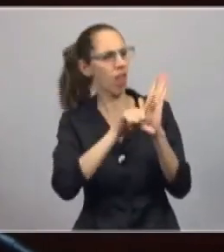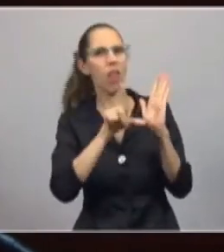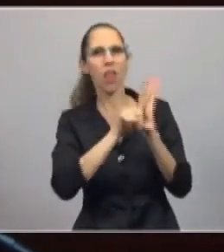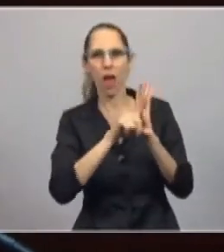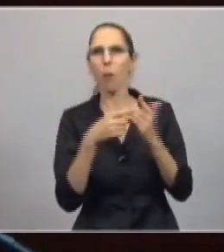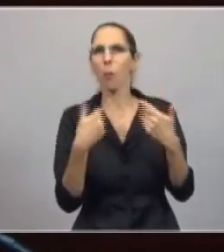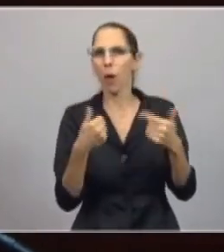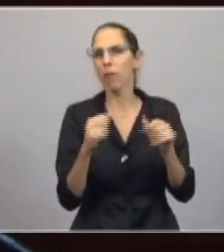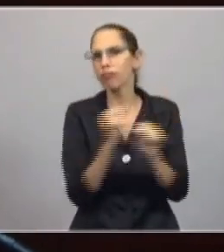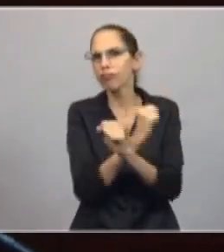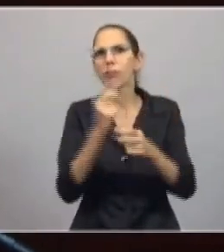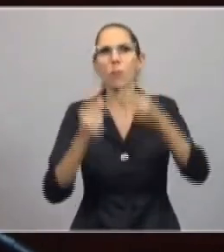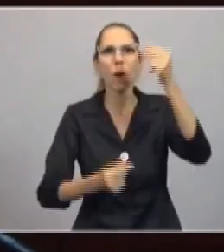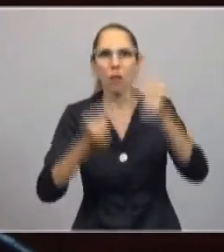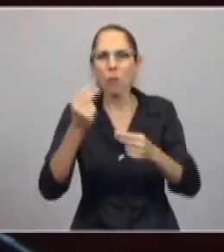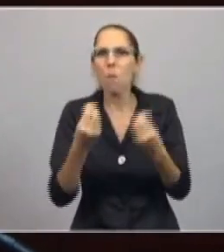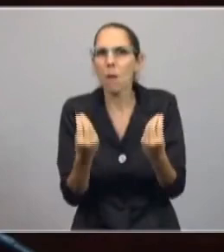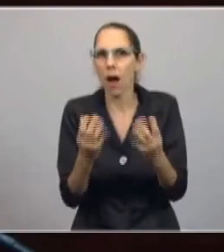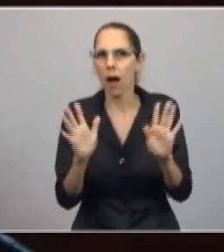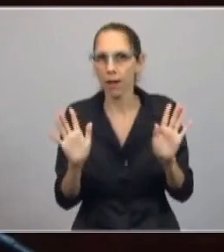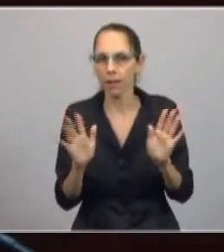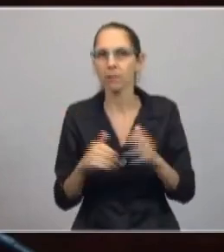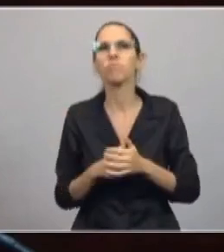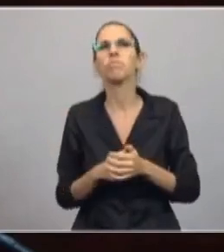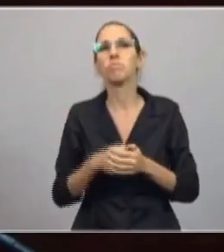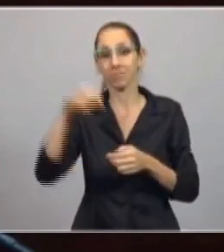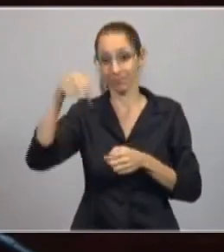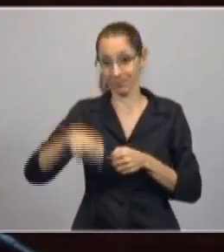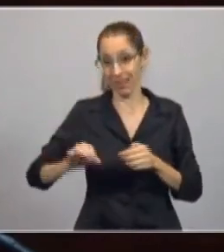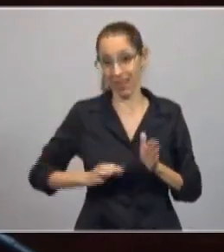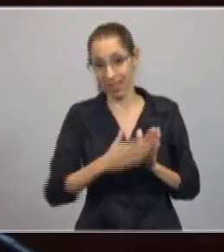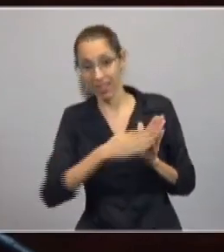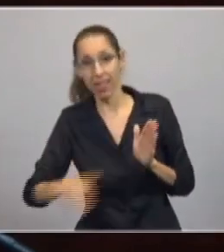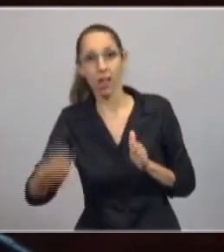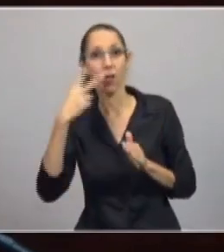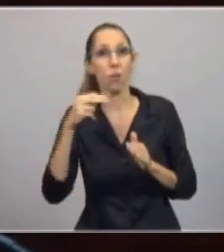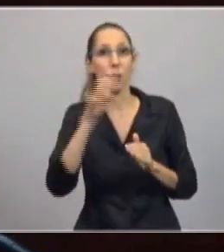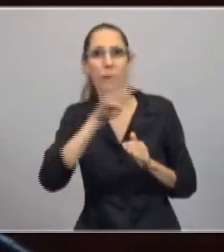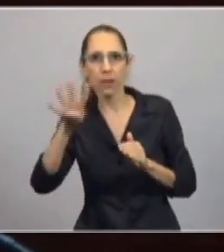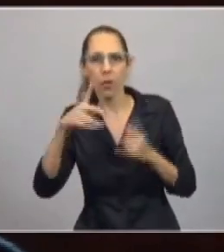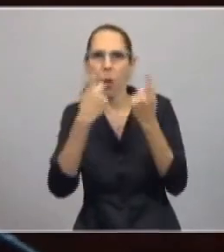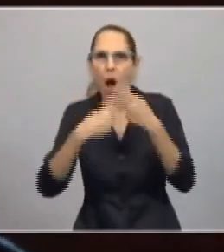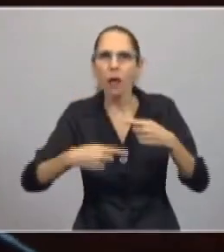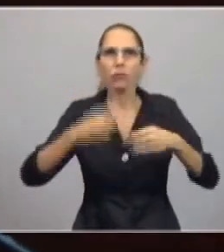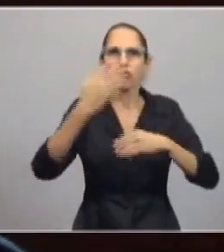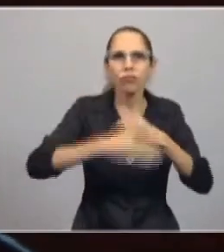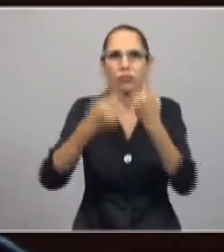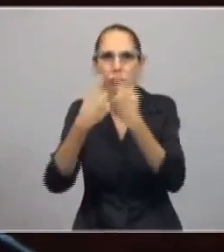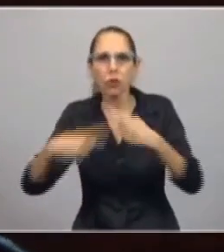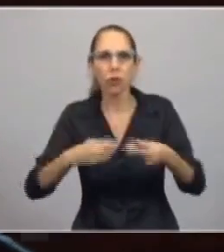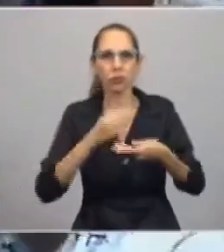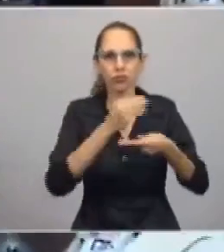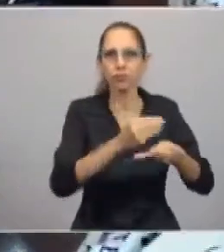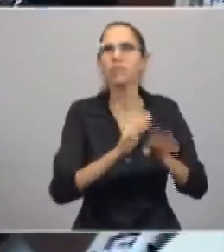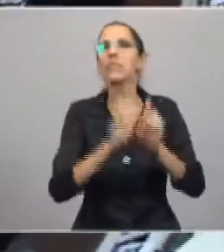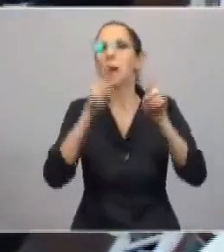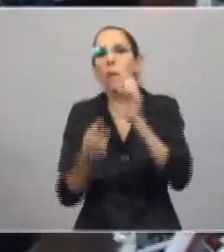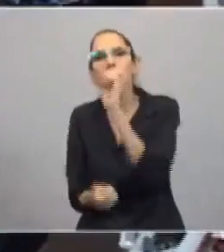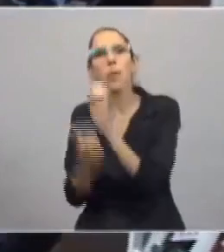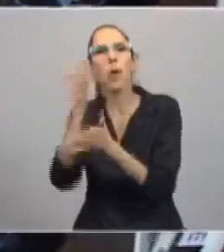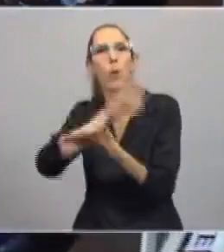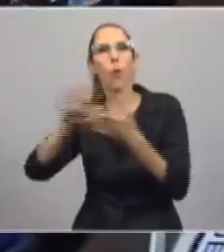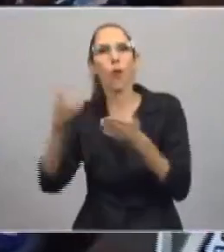financiamiento para cubrir todos los vencimientos de este año, de 2024. Y además se creó un fondo para